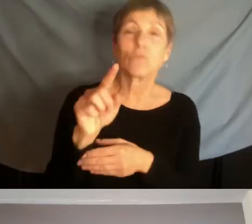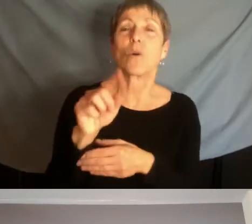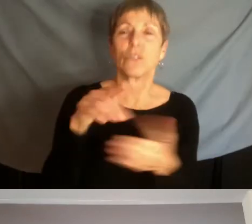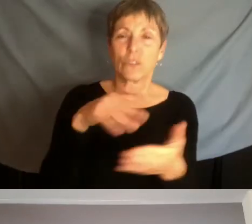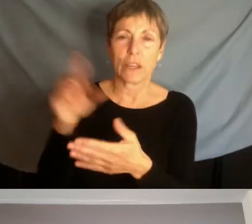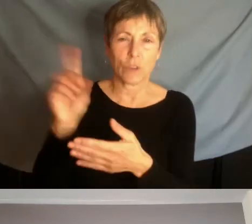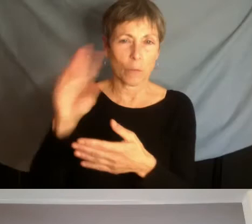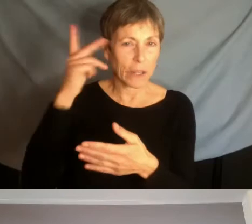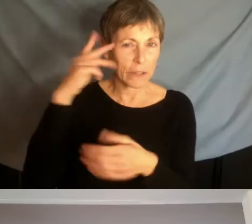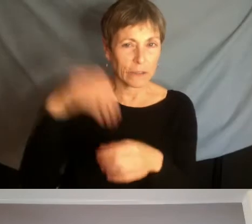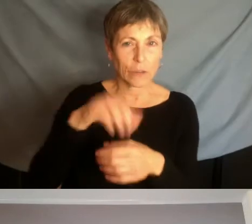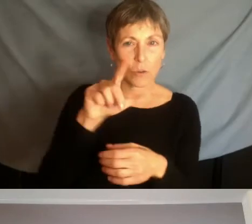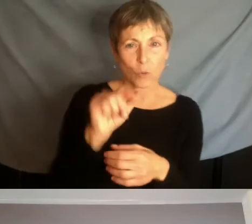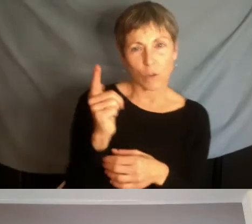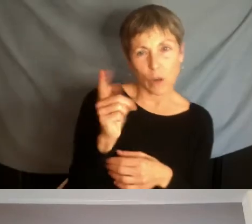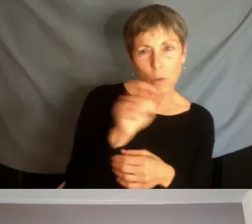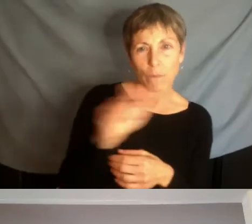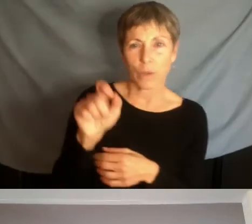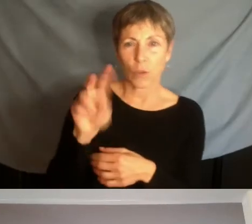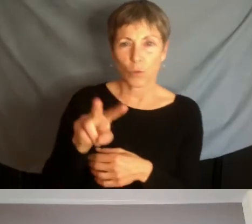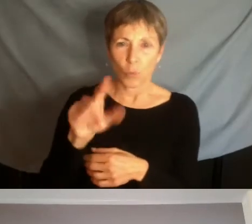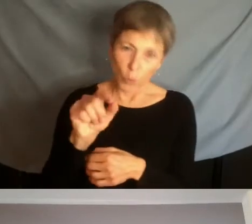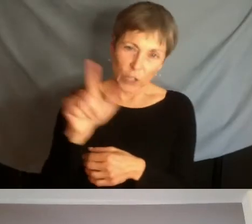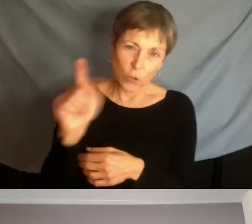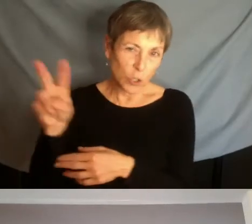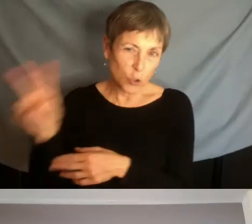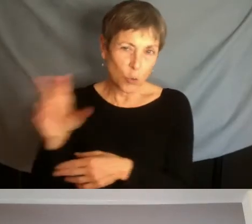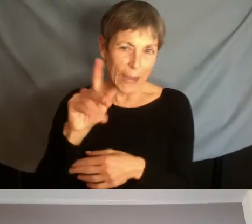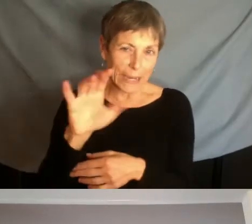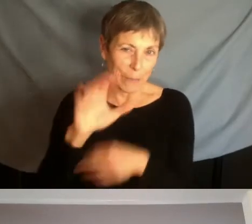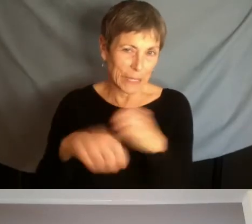Política Democrática en el año